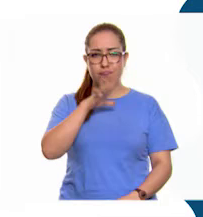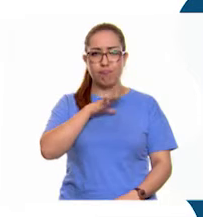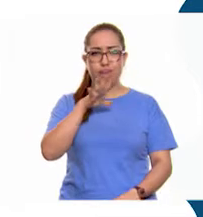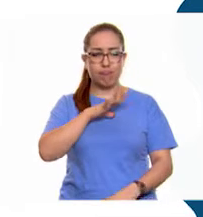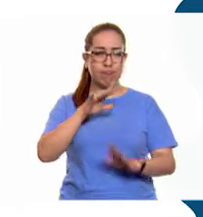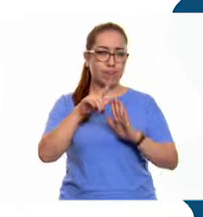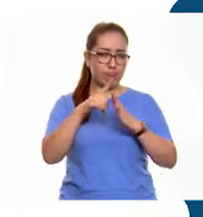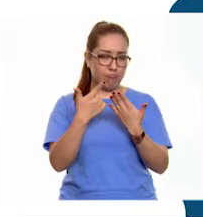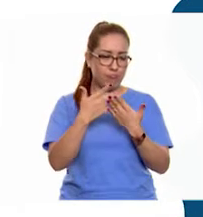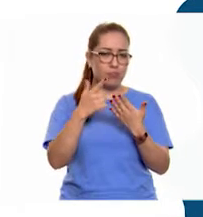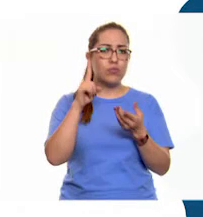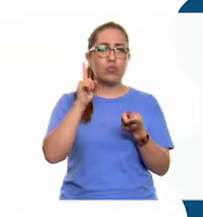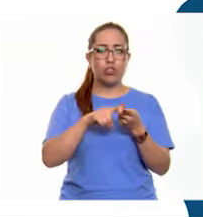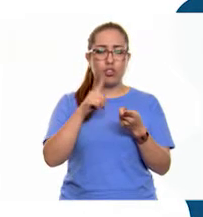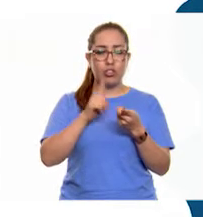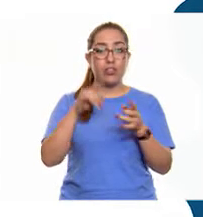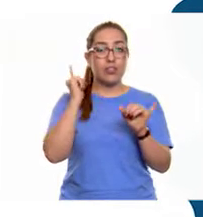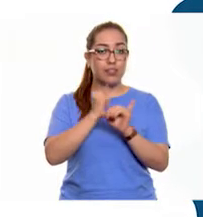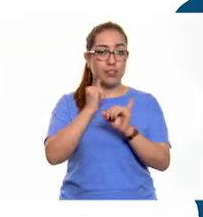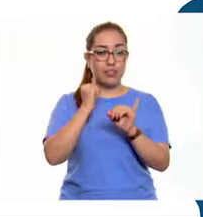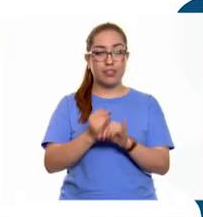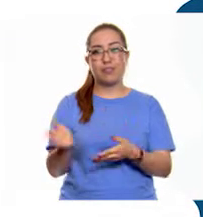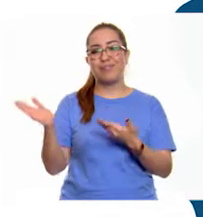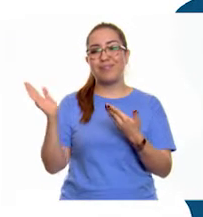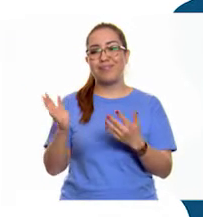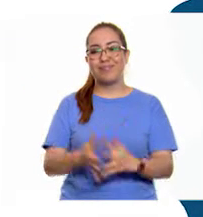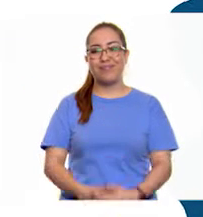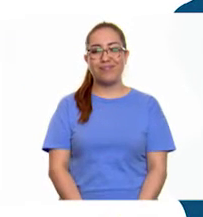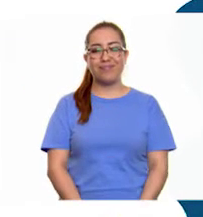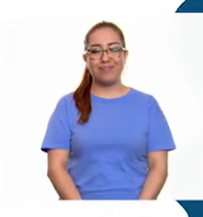los libros de texto en la página